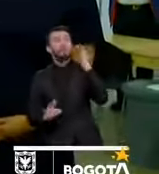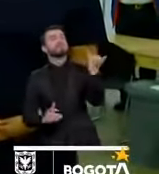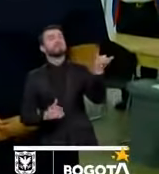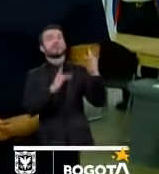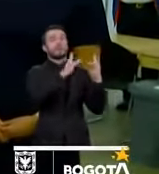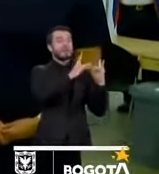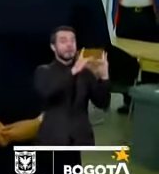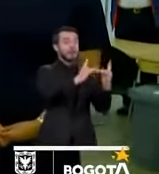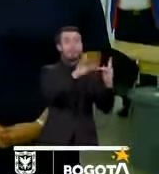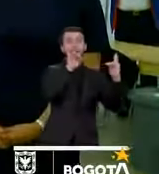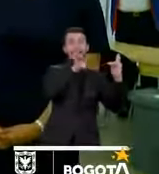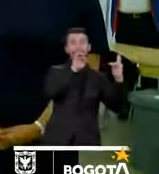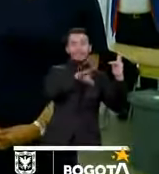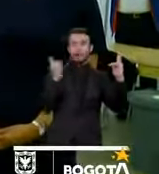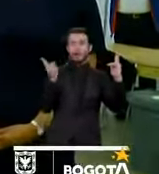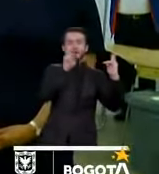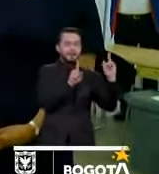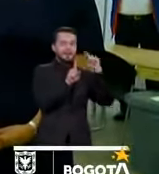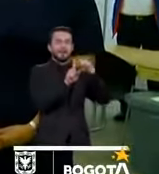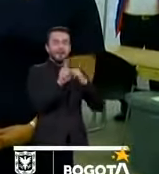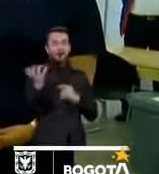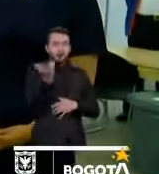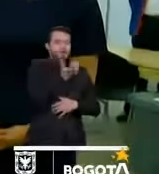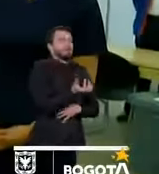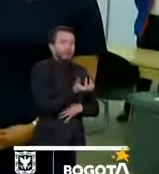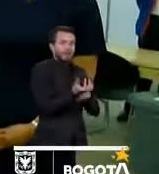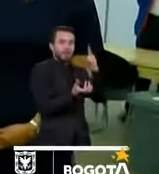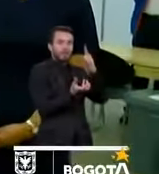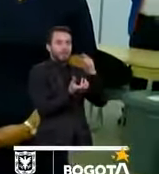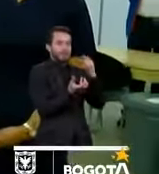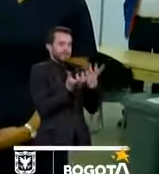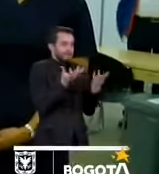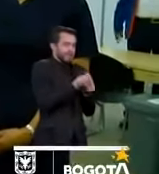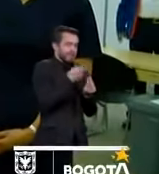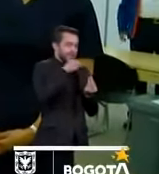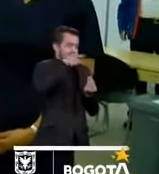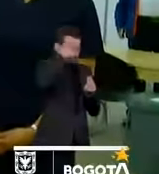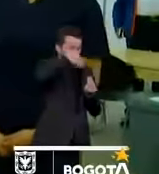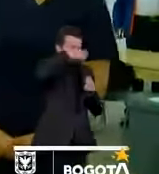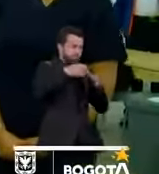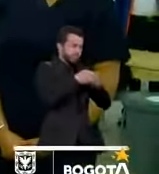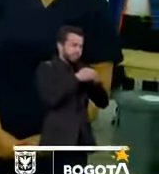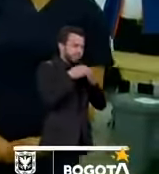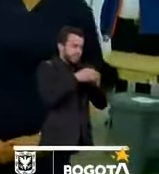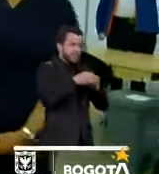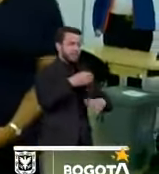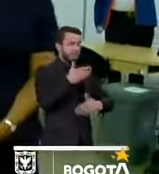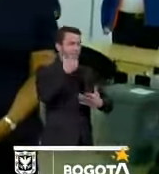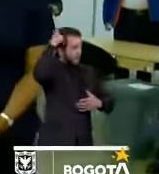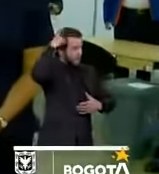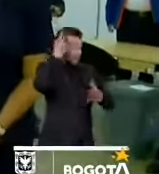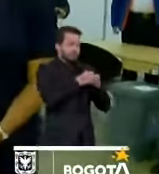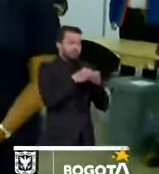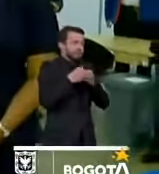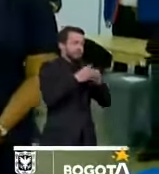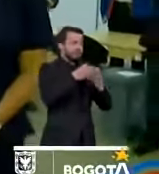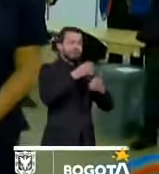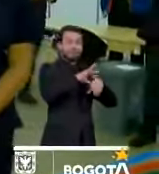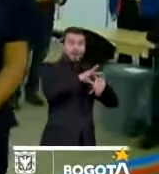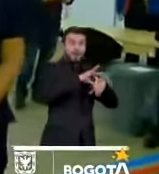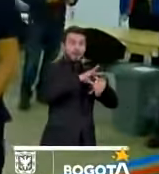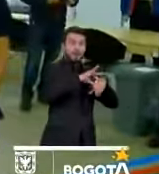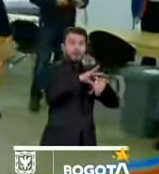¿no? Que nos toca tener hasta un equipo por cada 15 camas, aquí tenemos una enfermera por cada 6. Así que el estándar, la gente debe